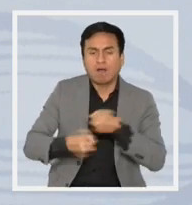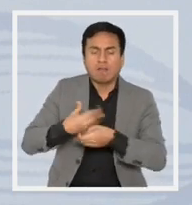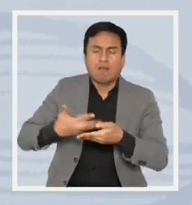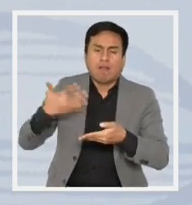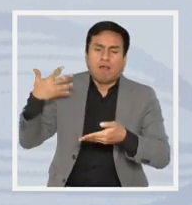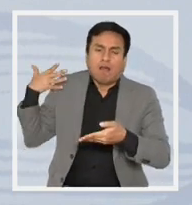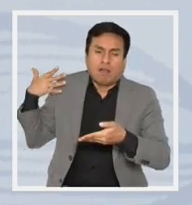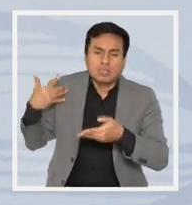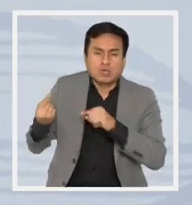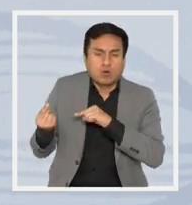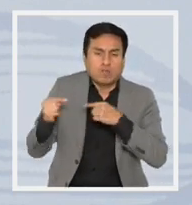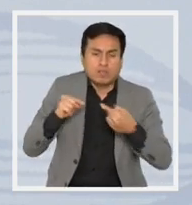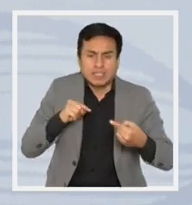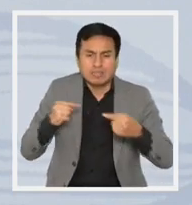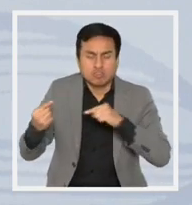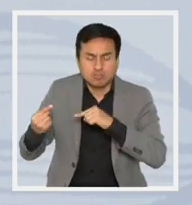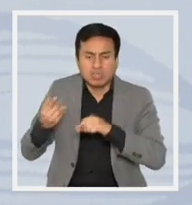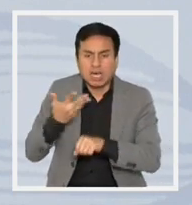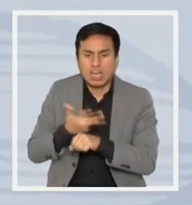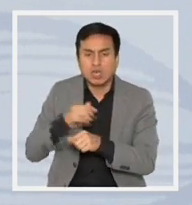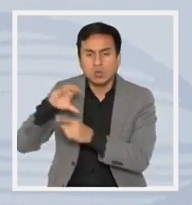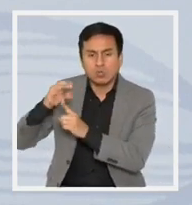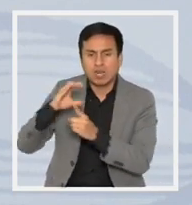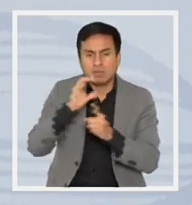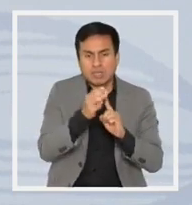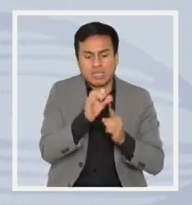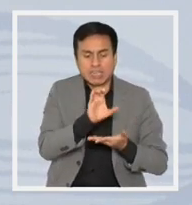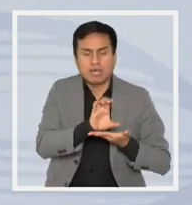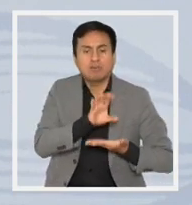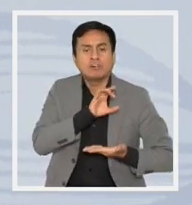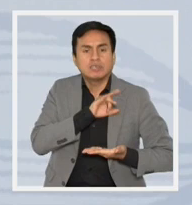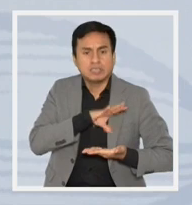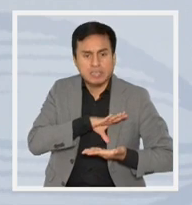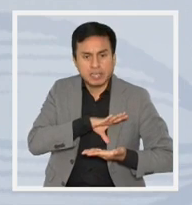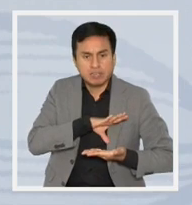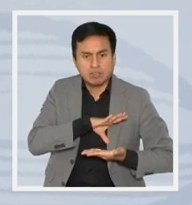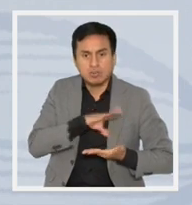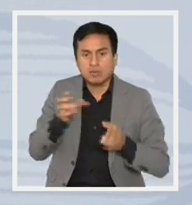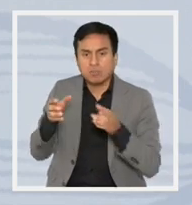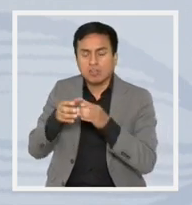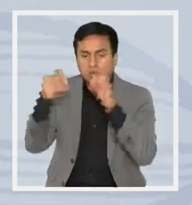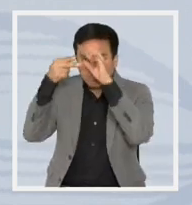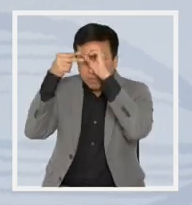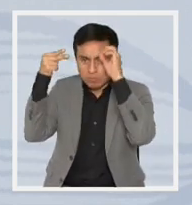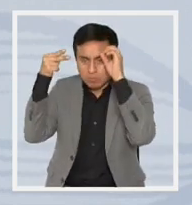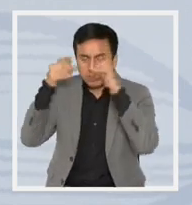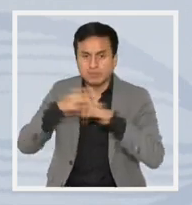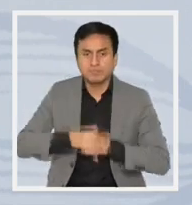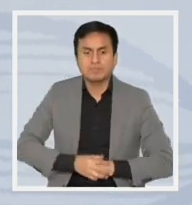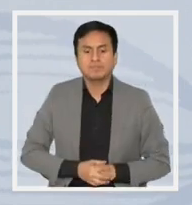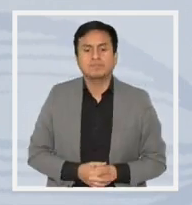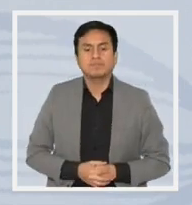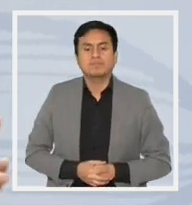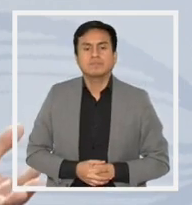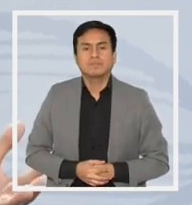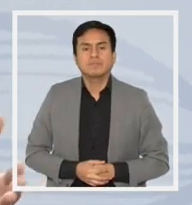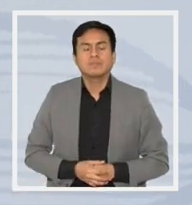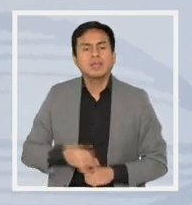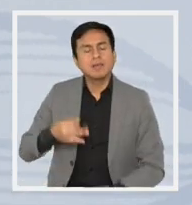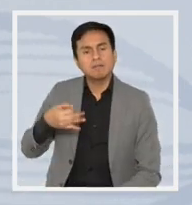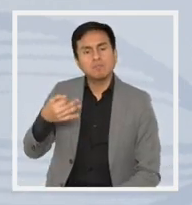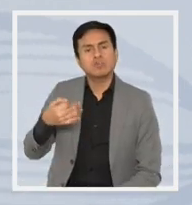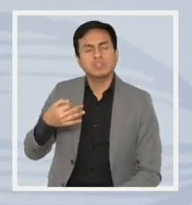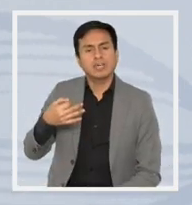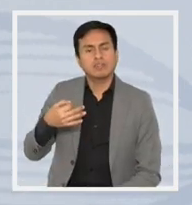data existe interculturalmente entre el Estado chileno y el pueblo mapuche. Por